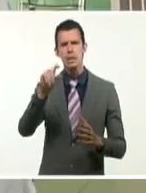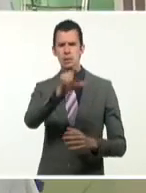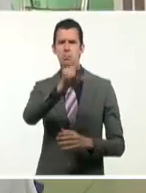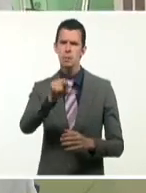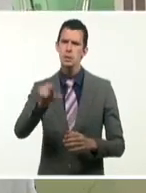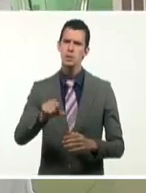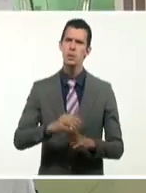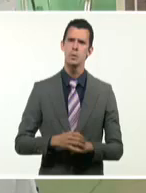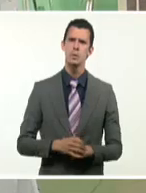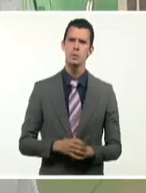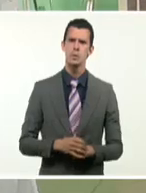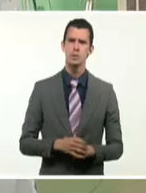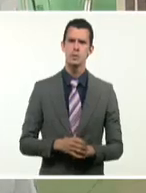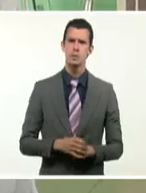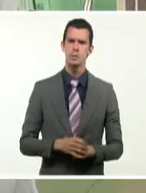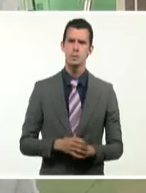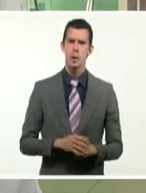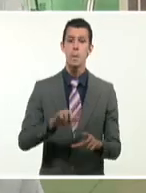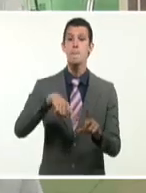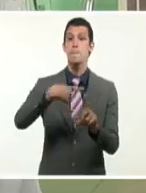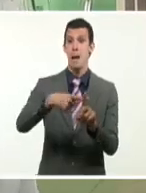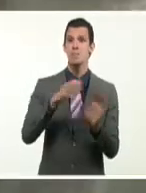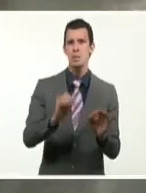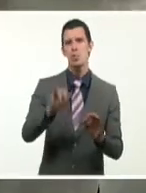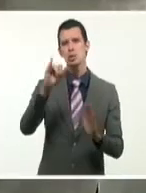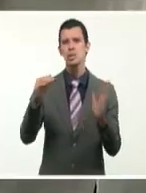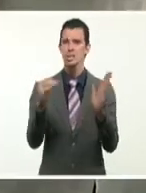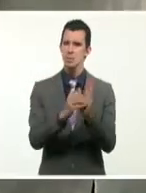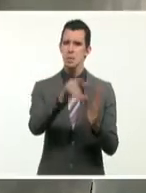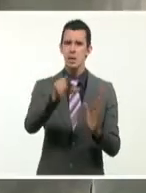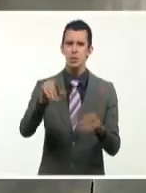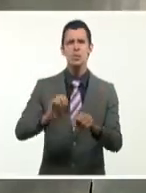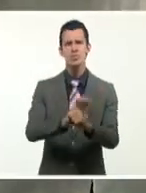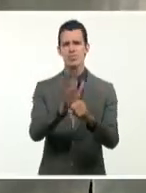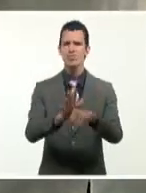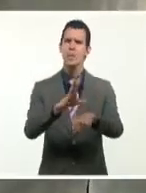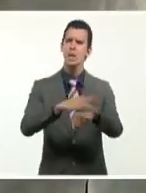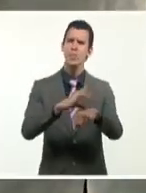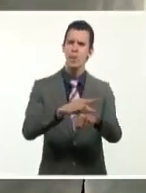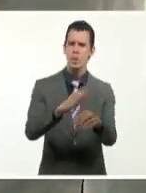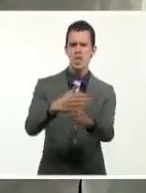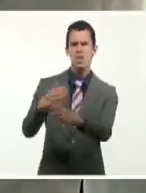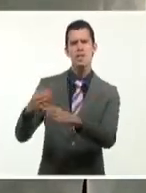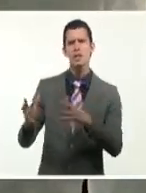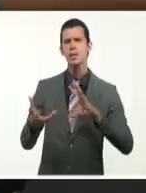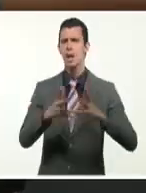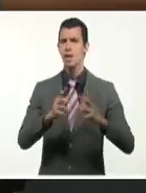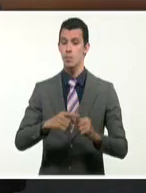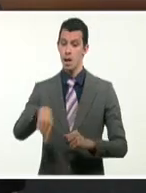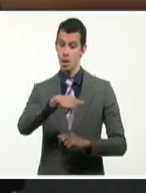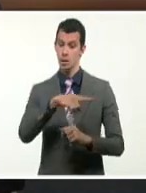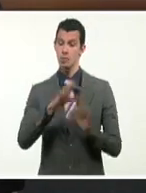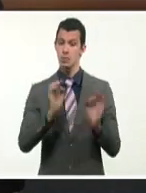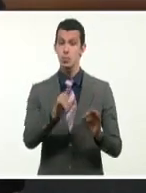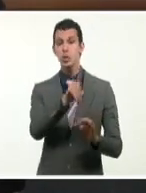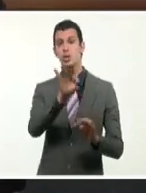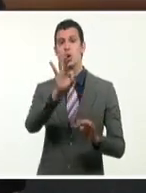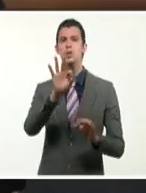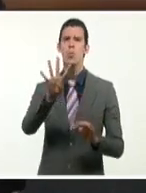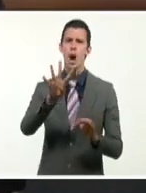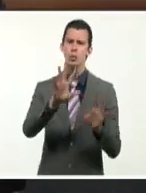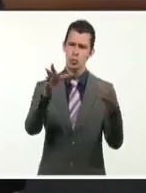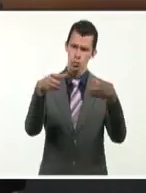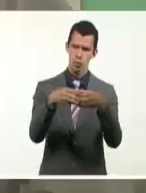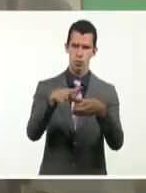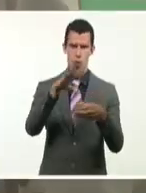coronavirus, avalan a este grupo de especialistas cubanos que forma parte de la brigada de 184 profesionales que